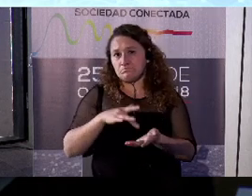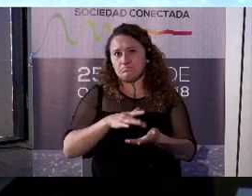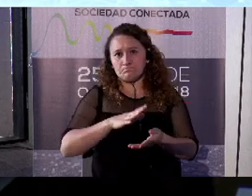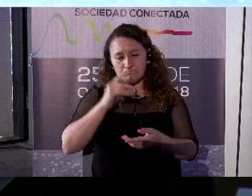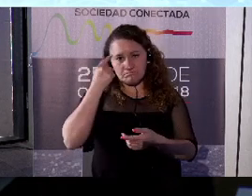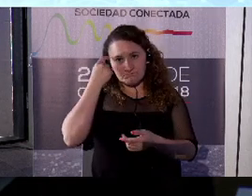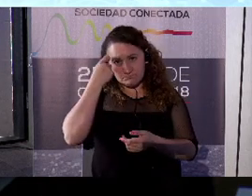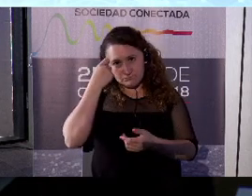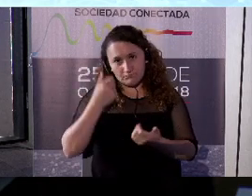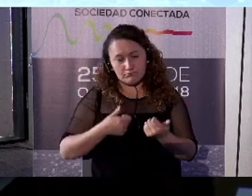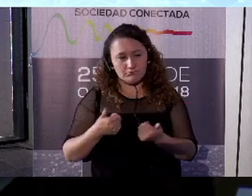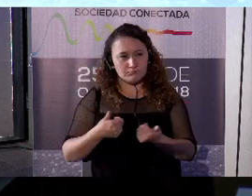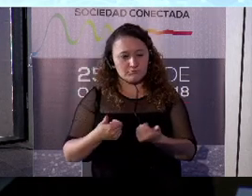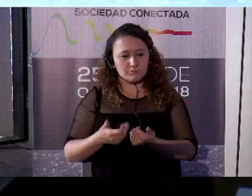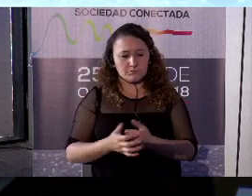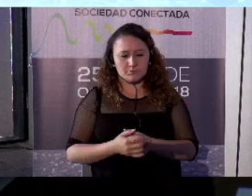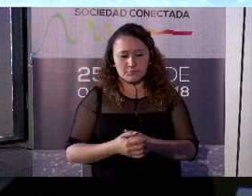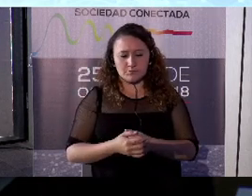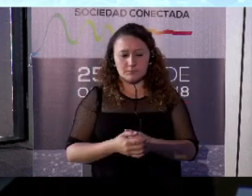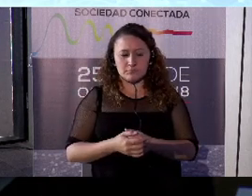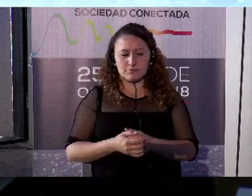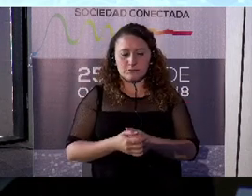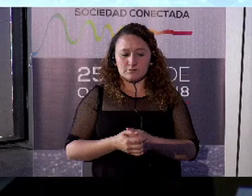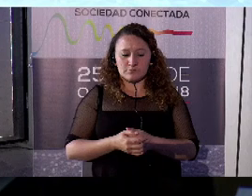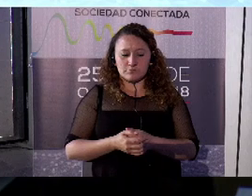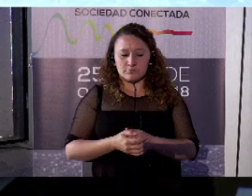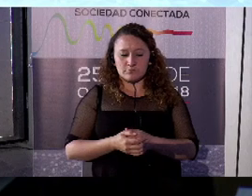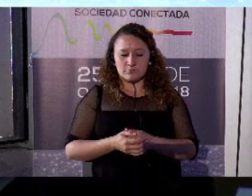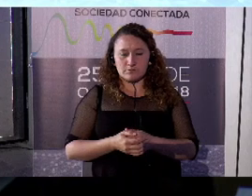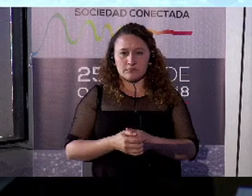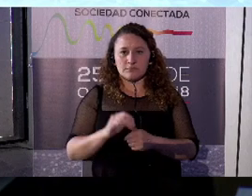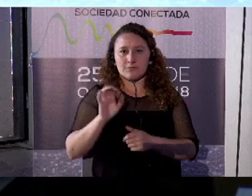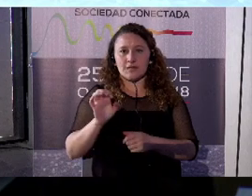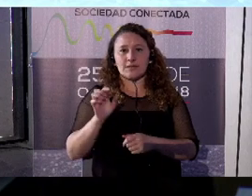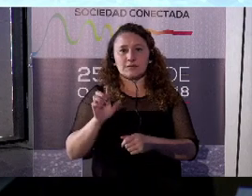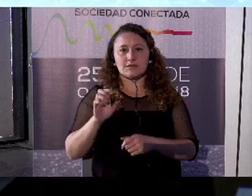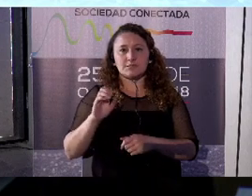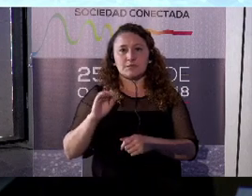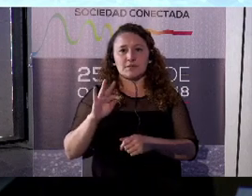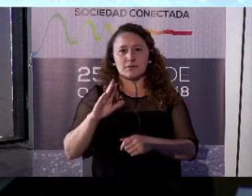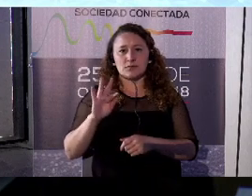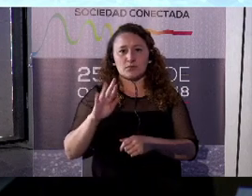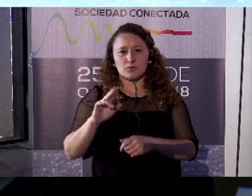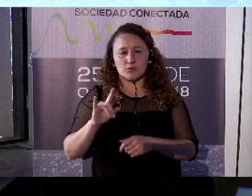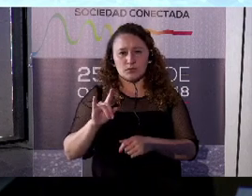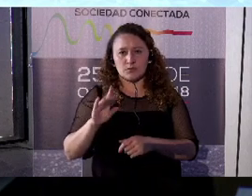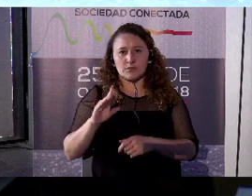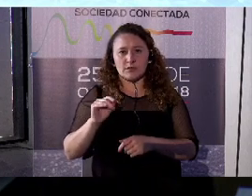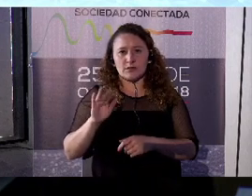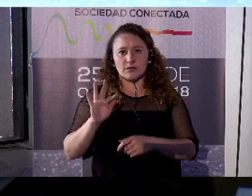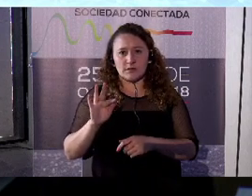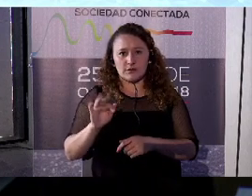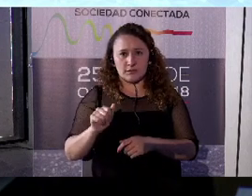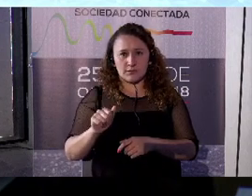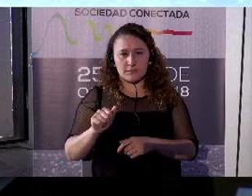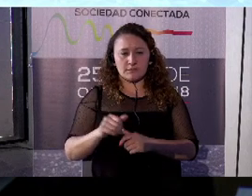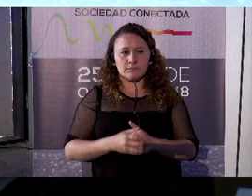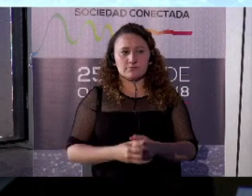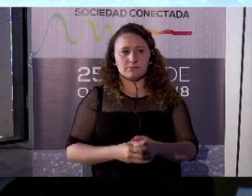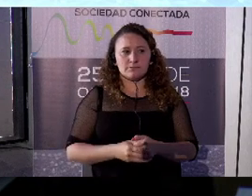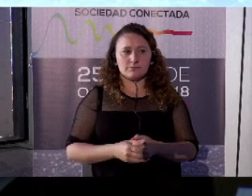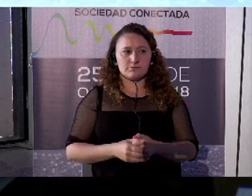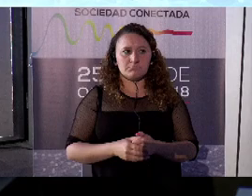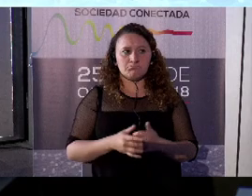reto de spectro darpa lo llaman de esta